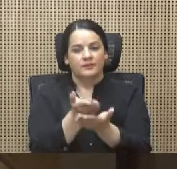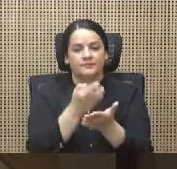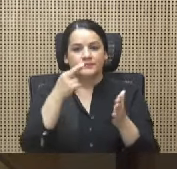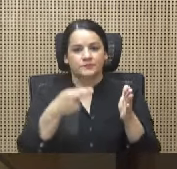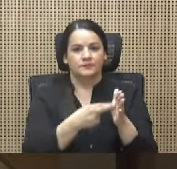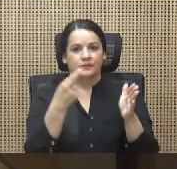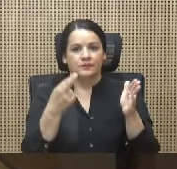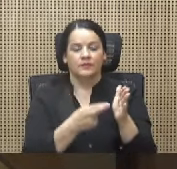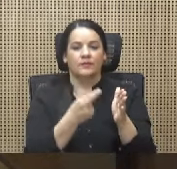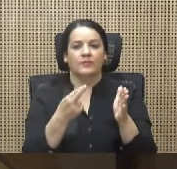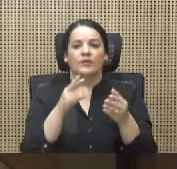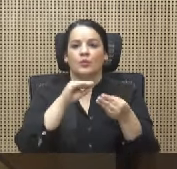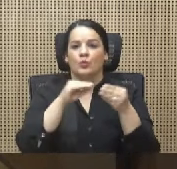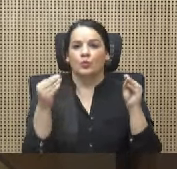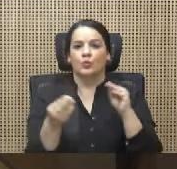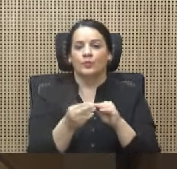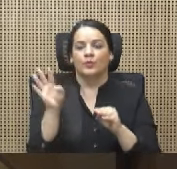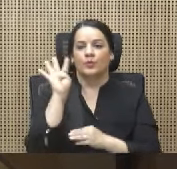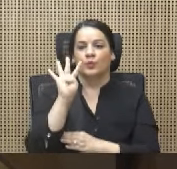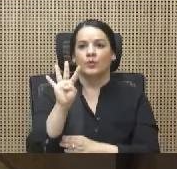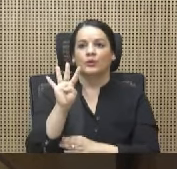Declaración número 4.